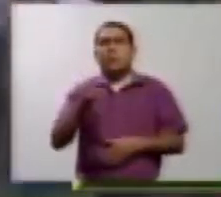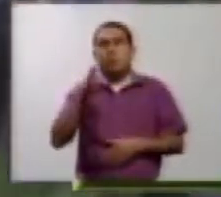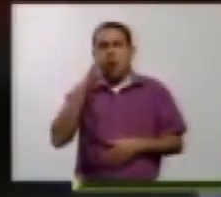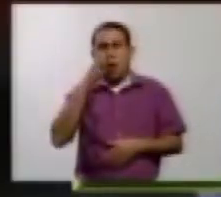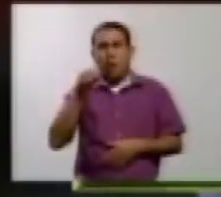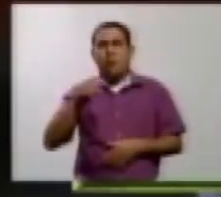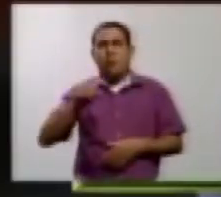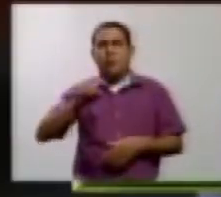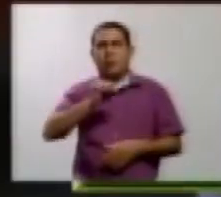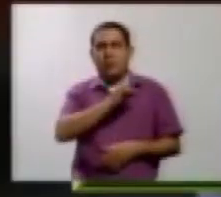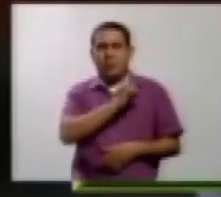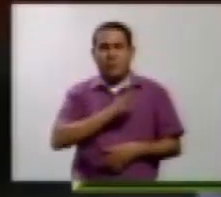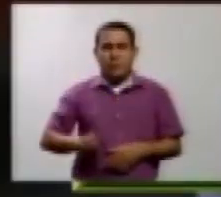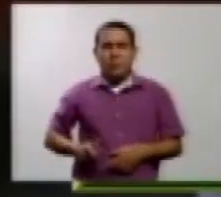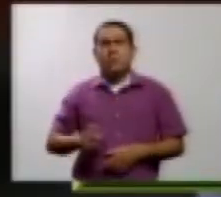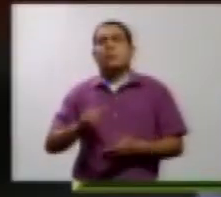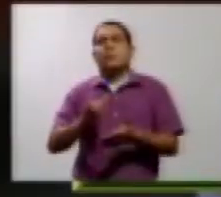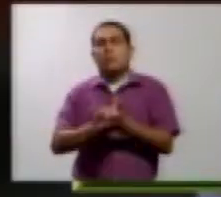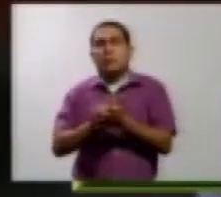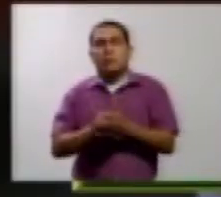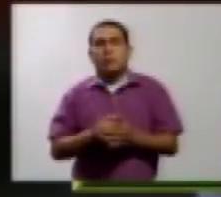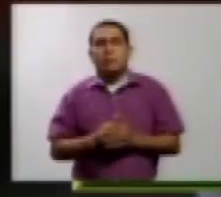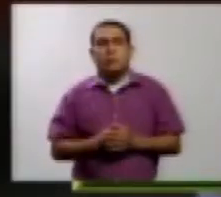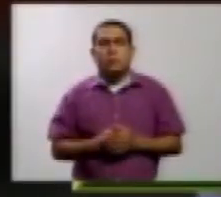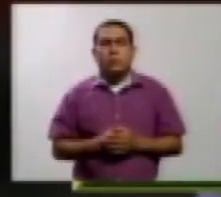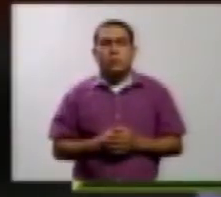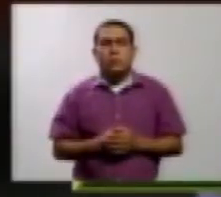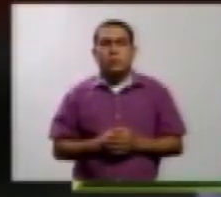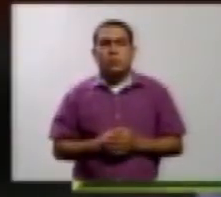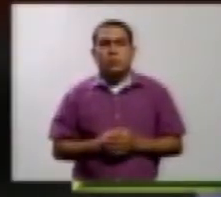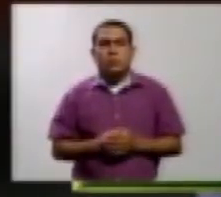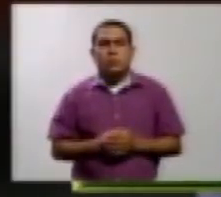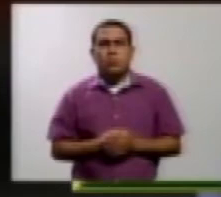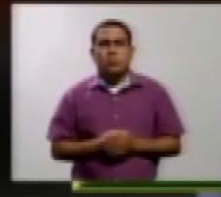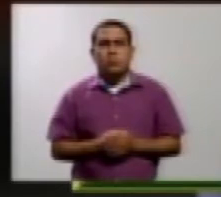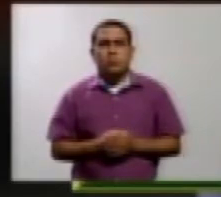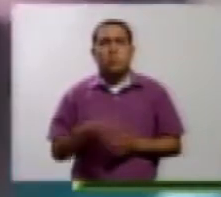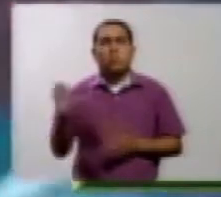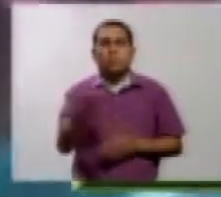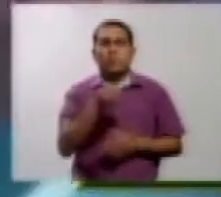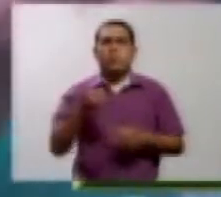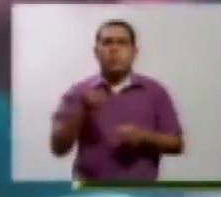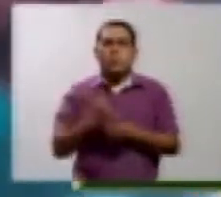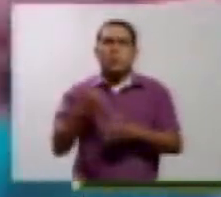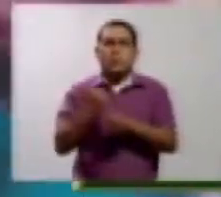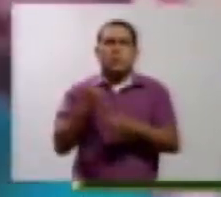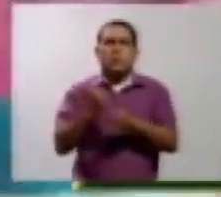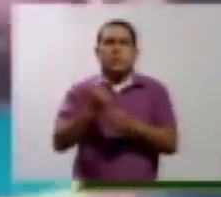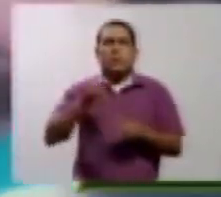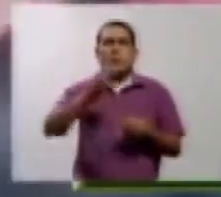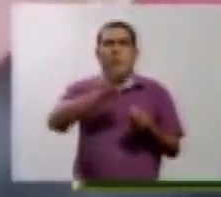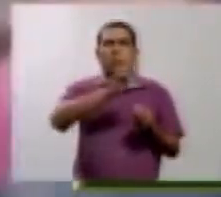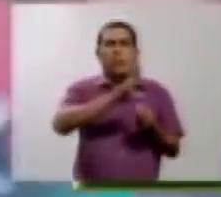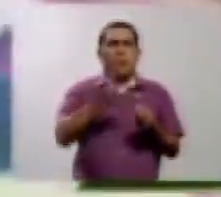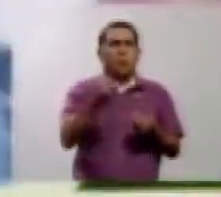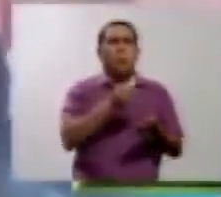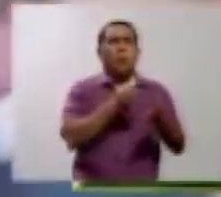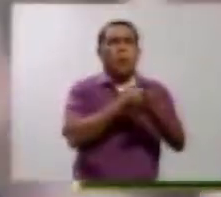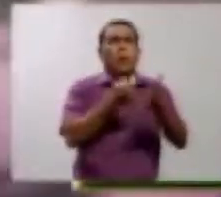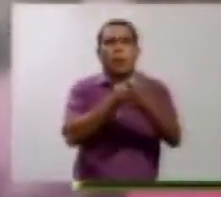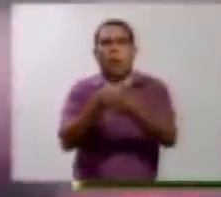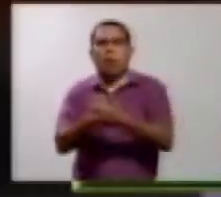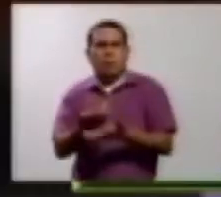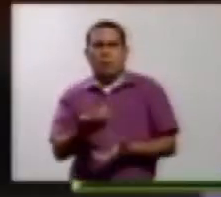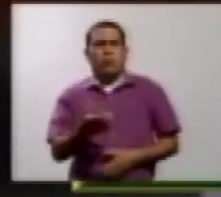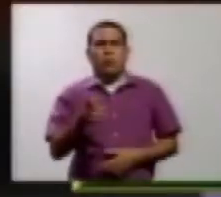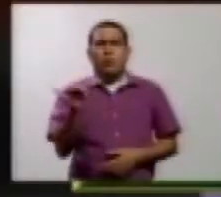Vargas Lleras. De la Fiscalía General de la Nación, del fiscal Martínez, trabajando para Cambio Radical y para Germán Vargas Lleras. Esto es un